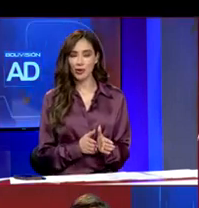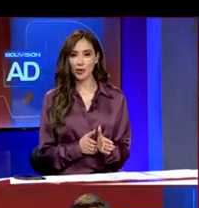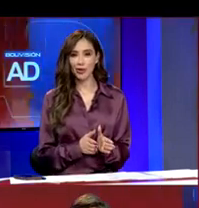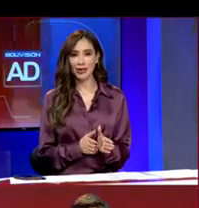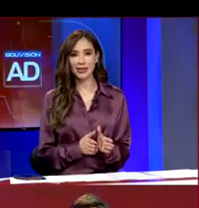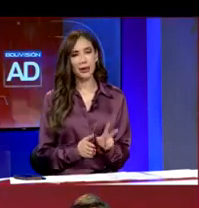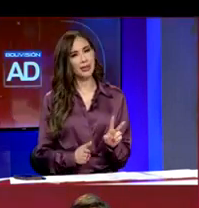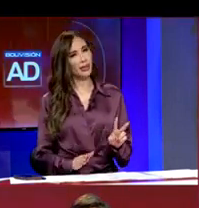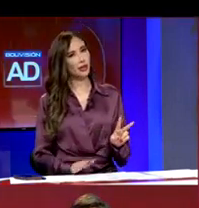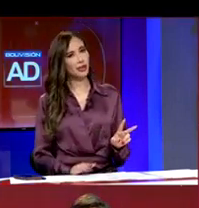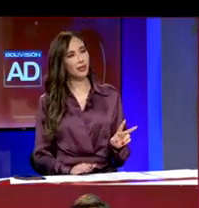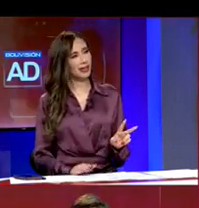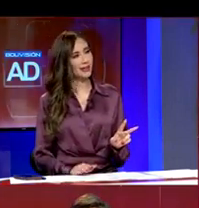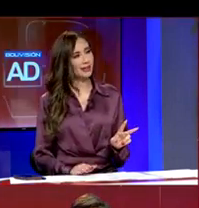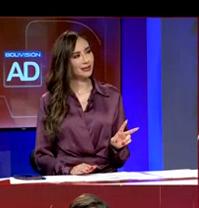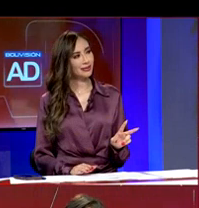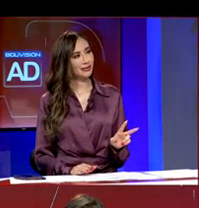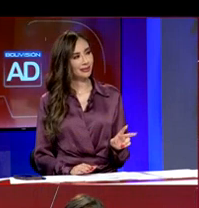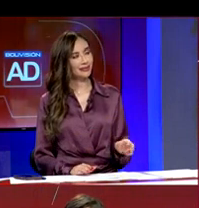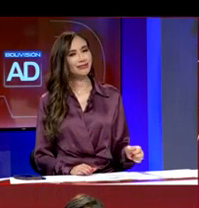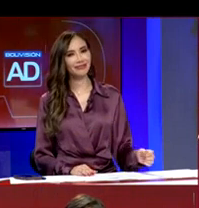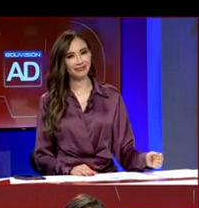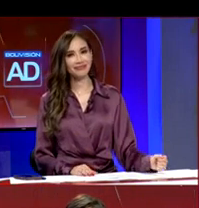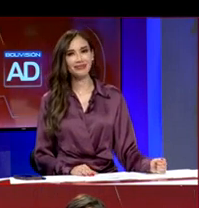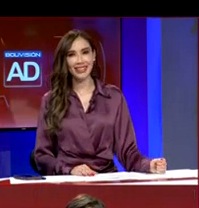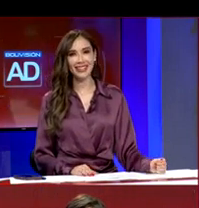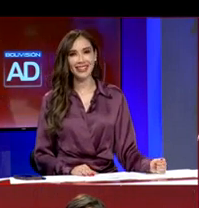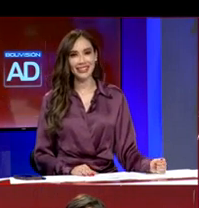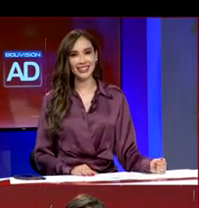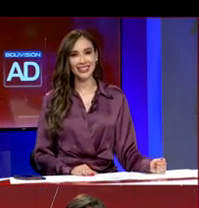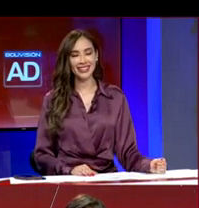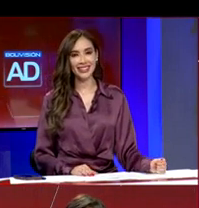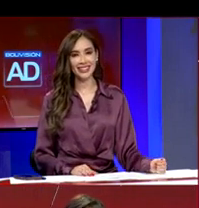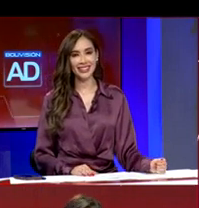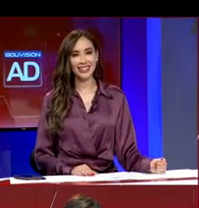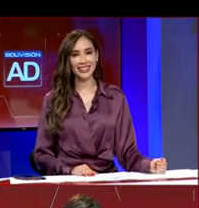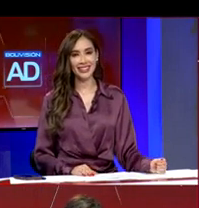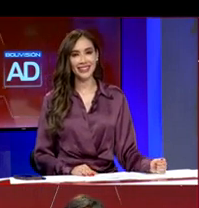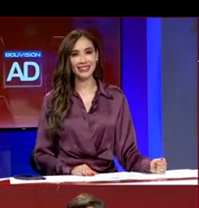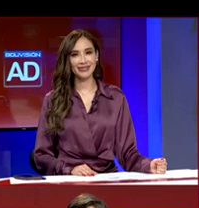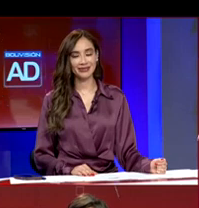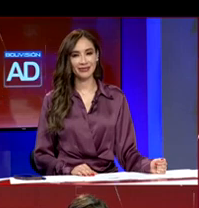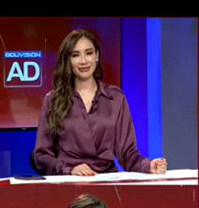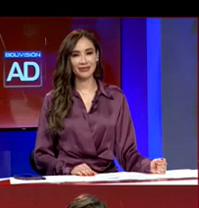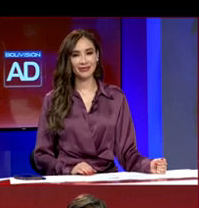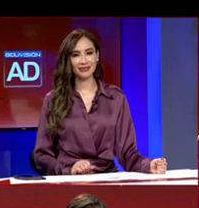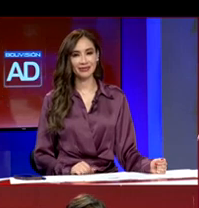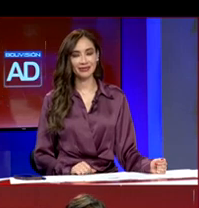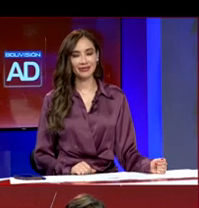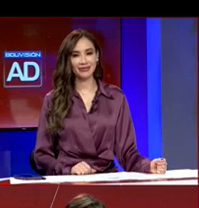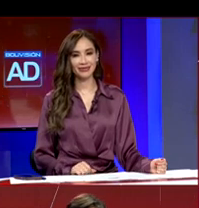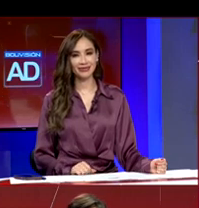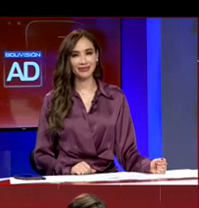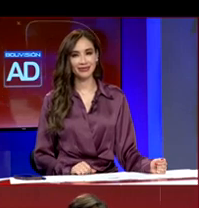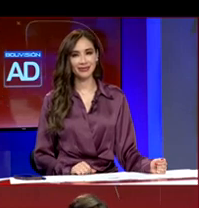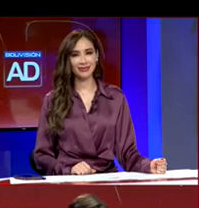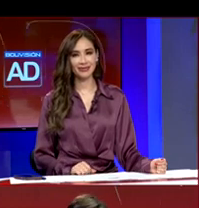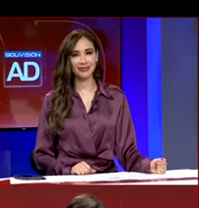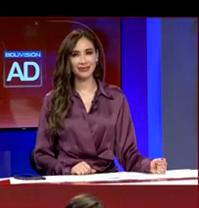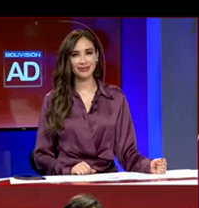operado de un ojo y ya han pasado 2 semanas. Sí, prácticamente 2 semanas. Y ahora escuchemos, por favor, cuál es la novedad.